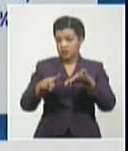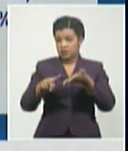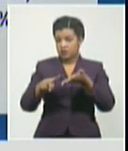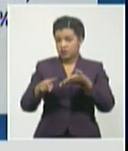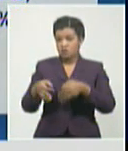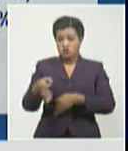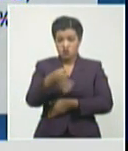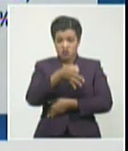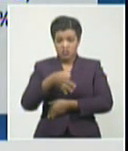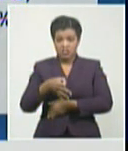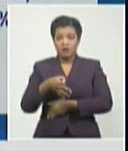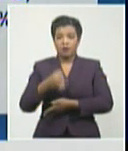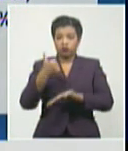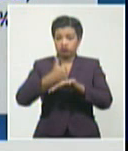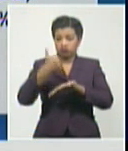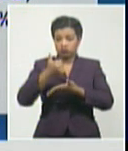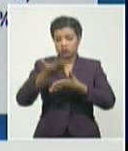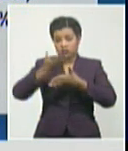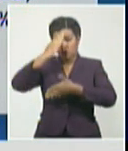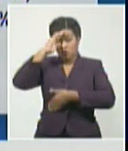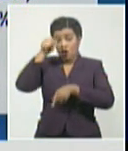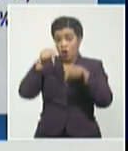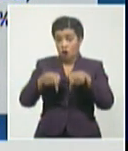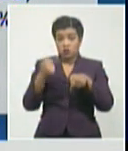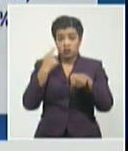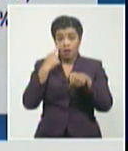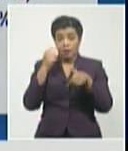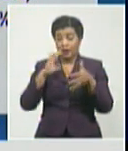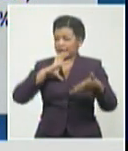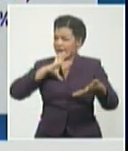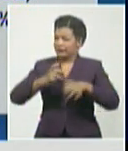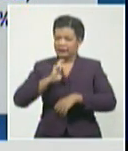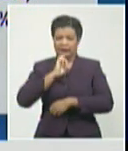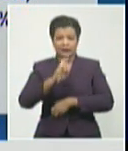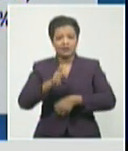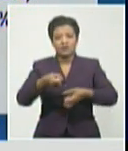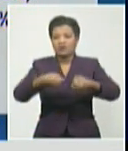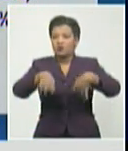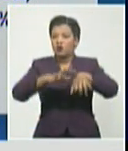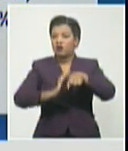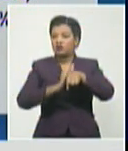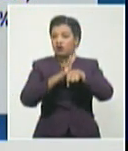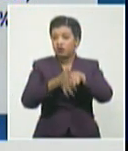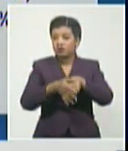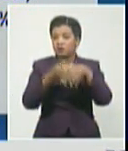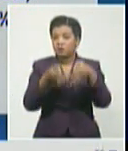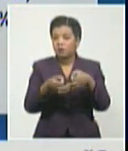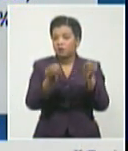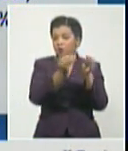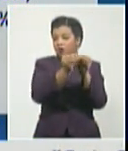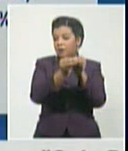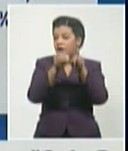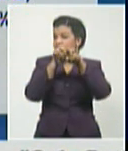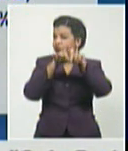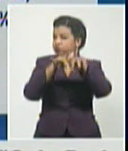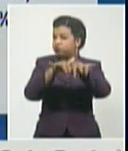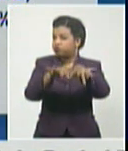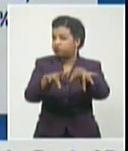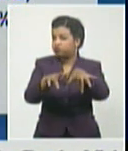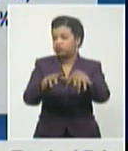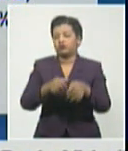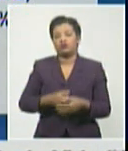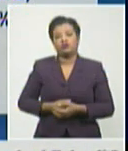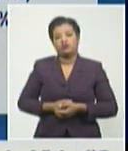de cuba- es el que presenta hoy la más complicada situación a partir de la dispersión del virus usted tiene la residencia